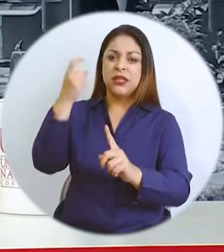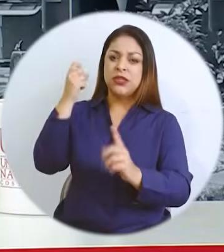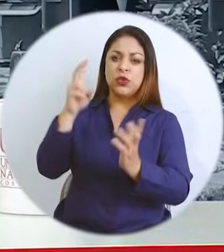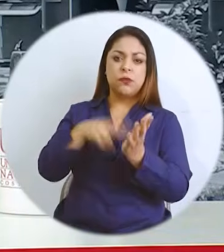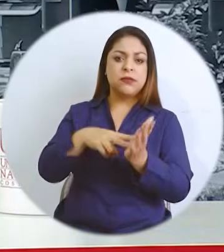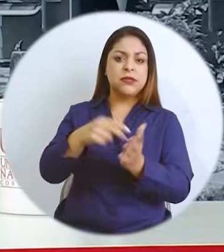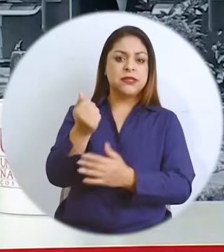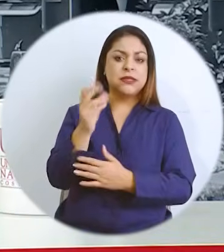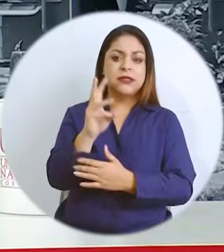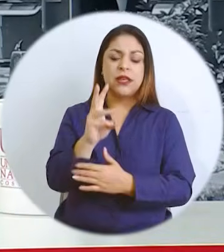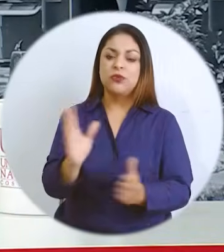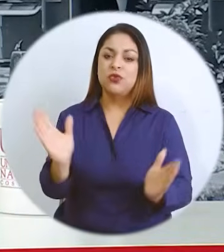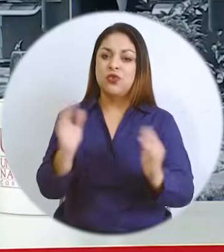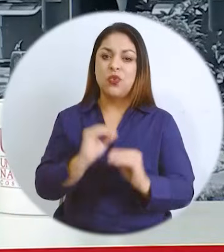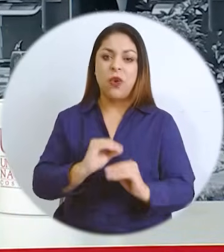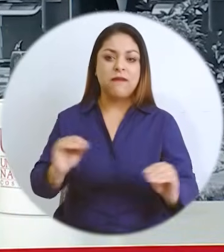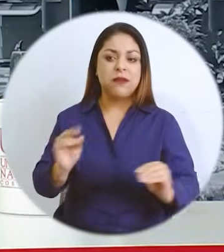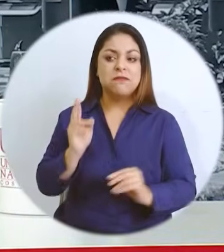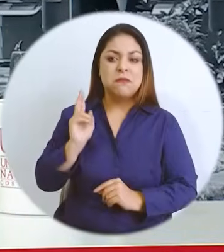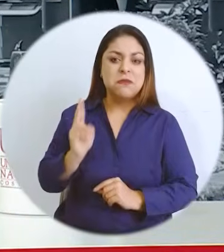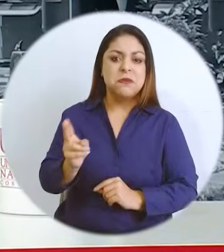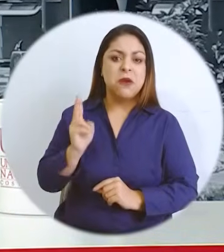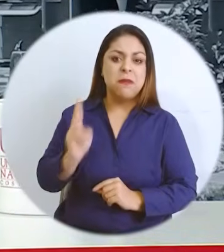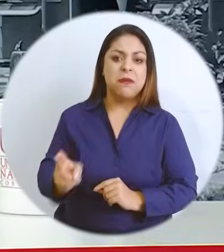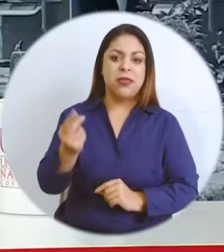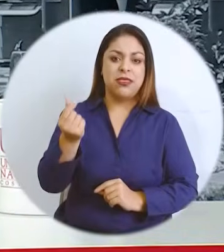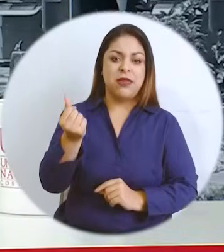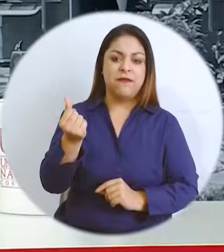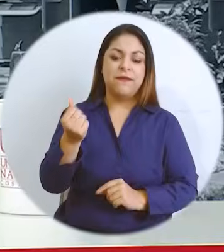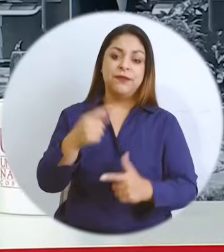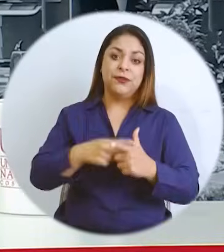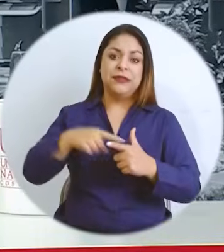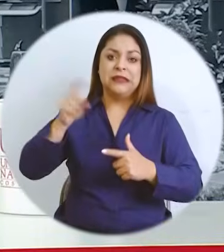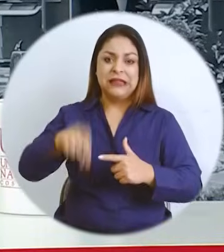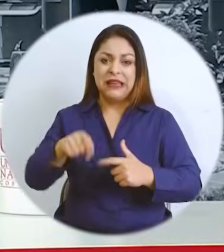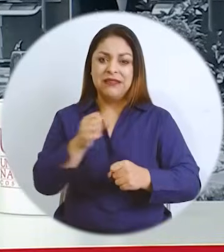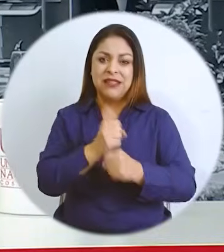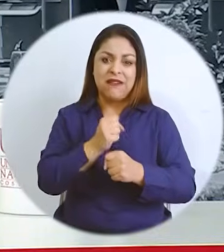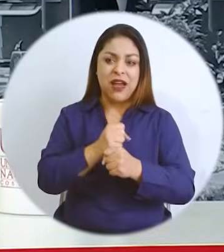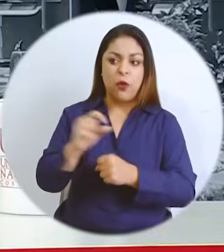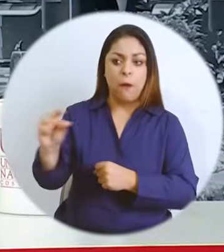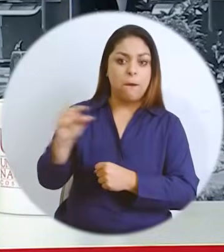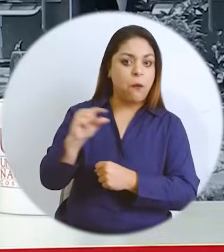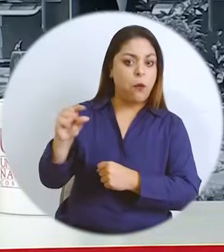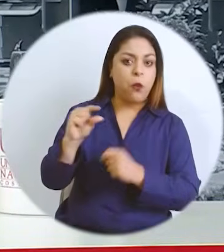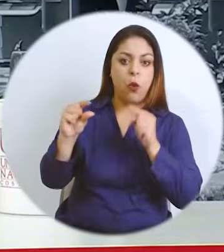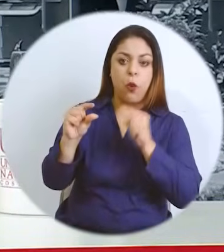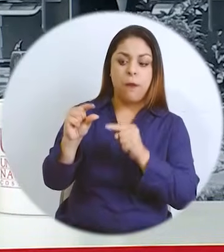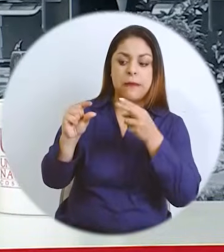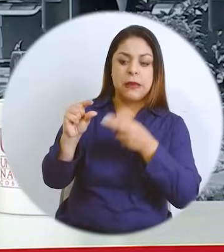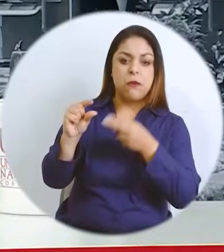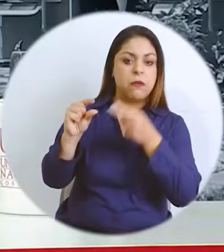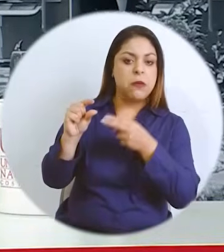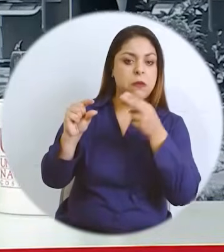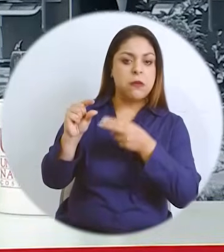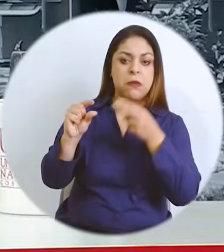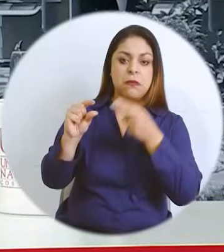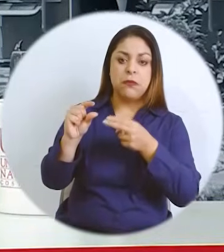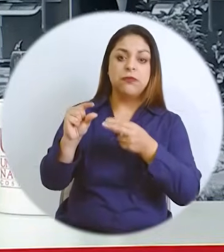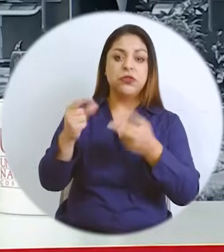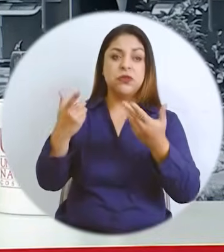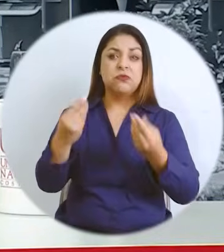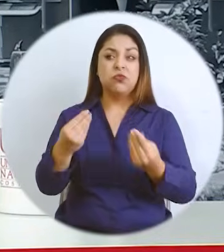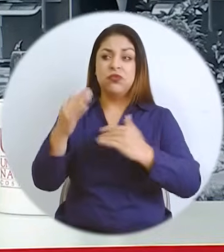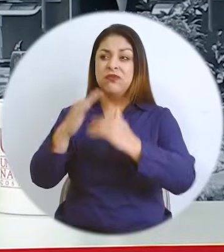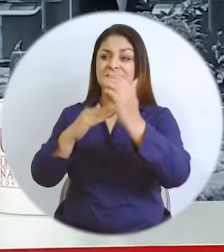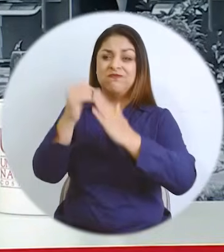no teníamos una nueva tarifa. Entonces teníamos que trabajar con lo poco, y entonces ese montón de infraestructura ahí